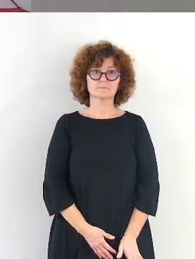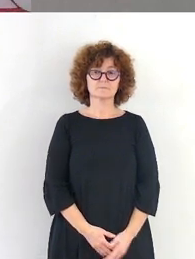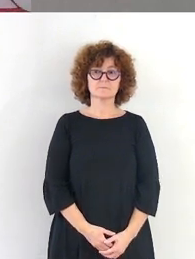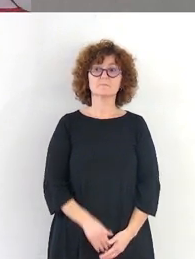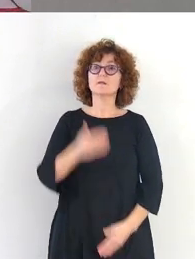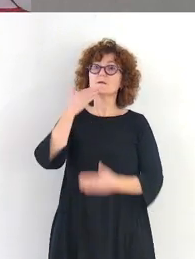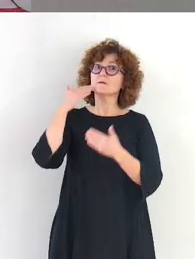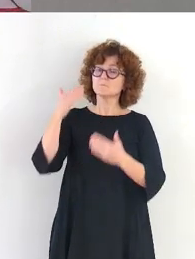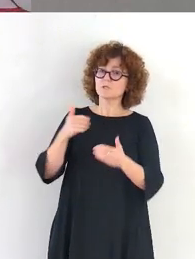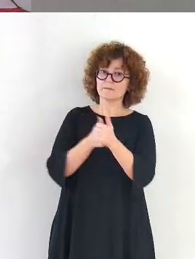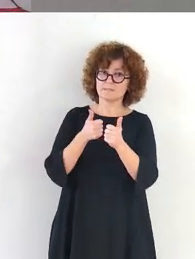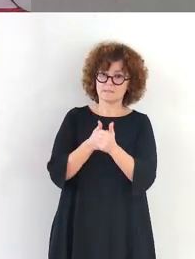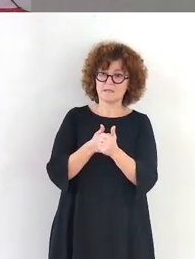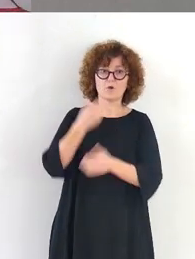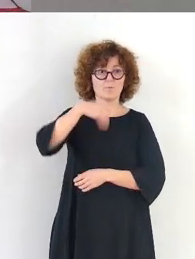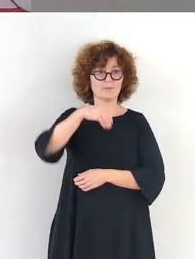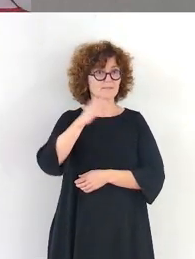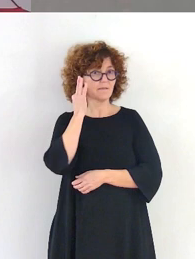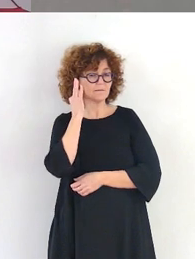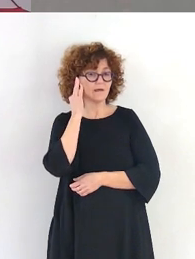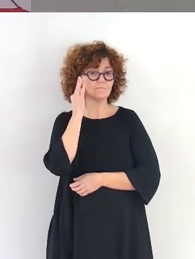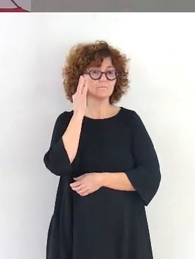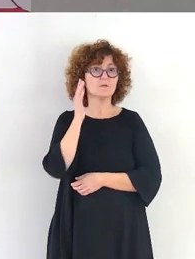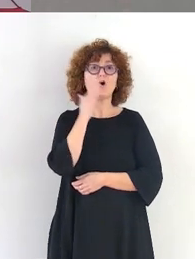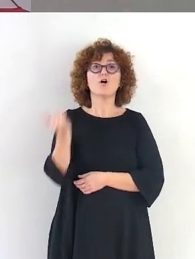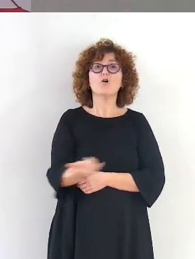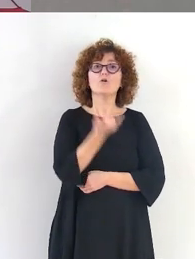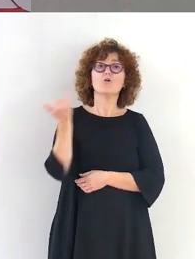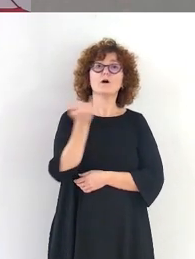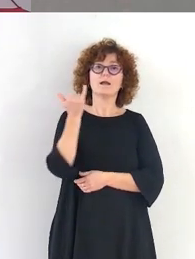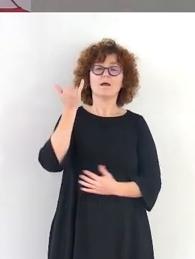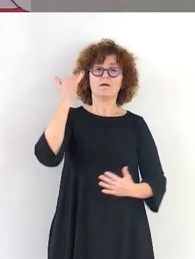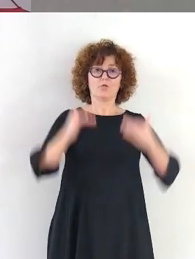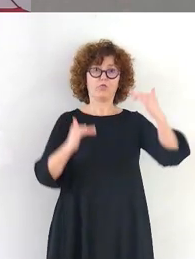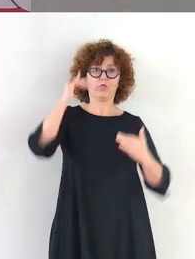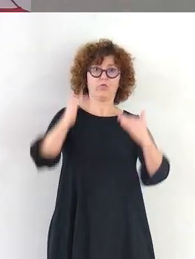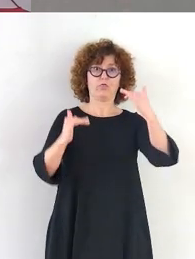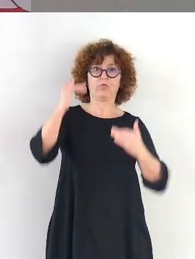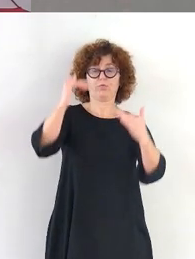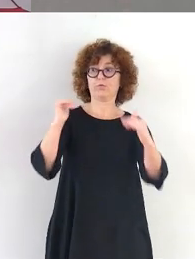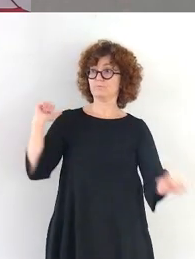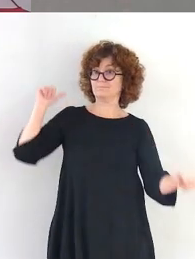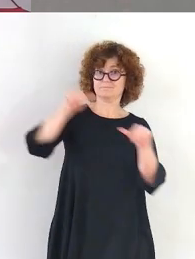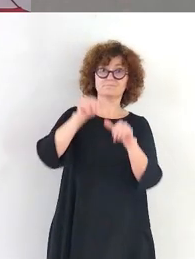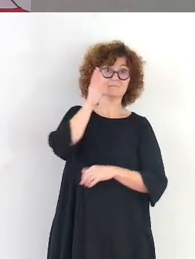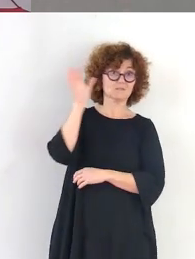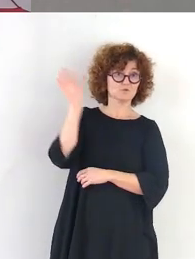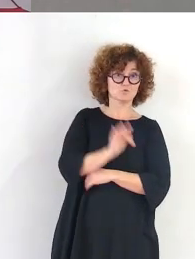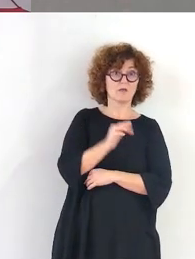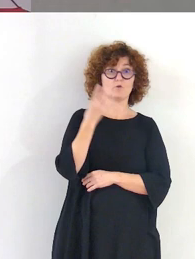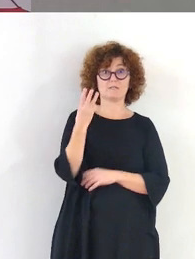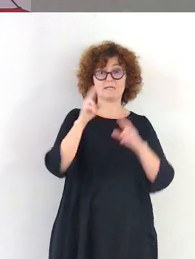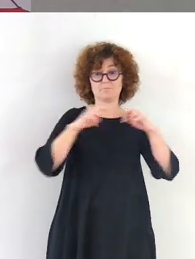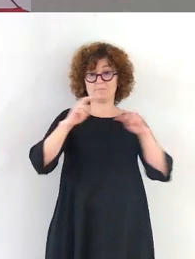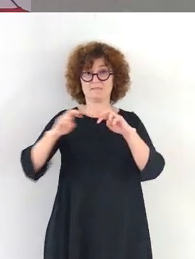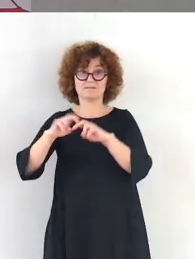Muchas gracias secretario presidenta Ojalá todas eh las desigualdades que hemos vivido y hemos escuchado en las tres mesas en